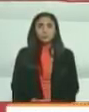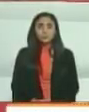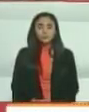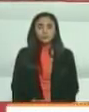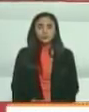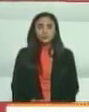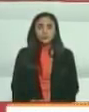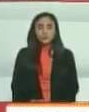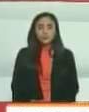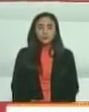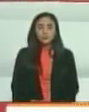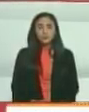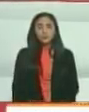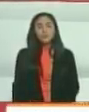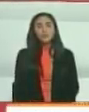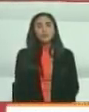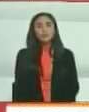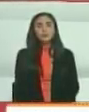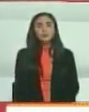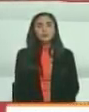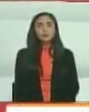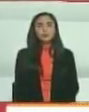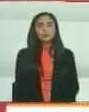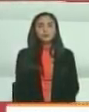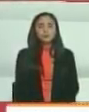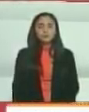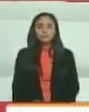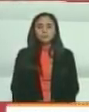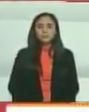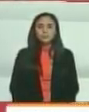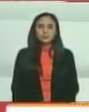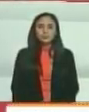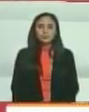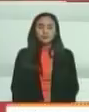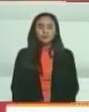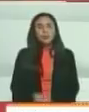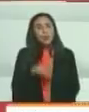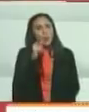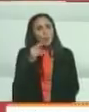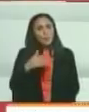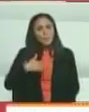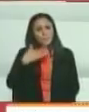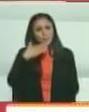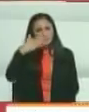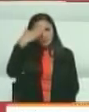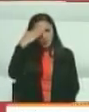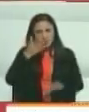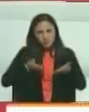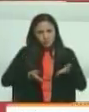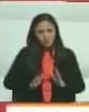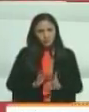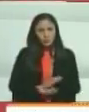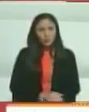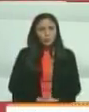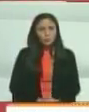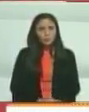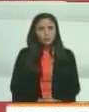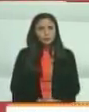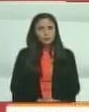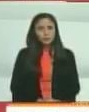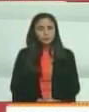hizo llamar Muhammad Ali. Se hizo al musulmán, ¿verdad? ¿Ah? Al